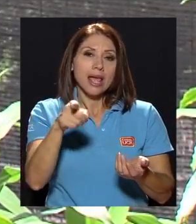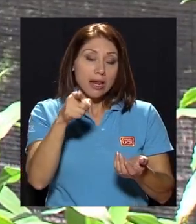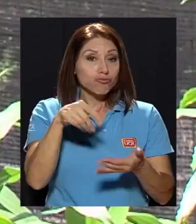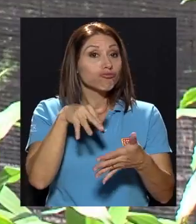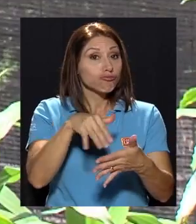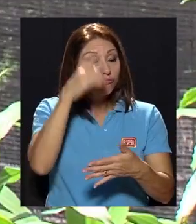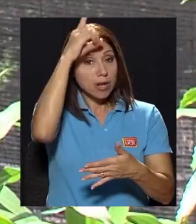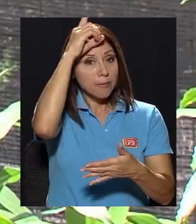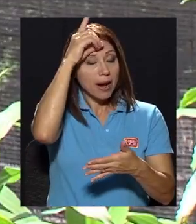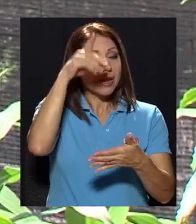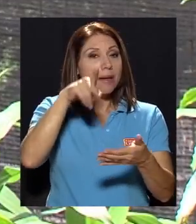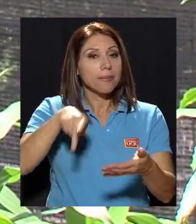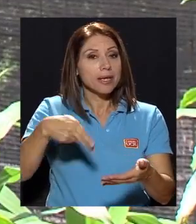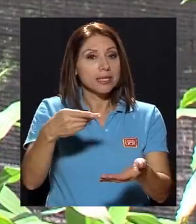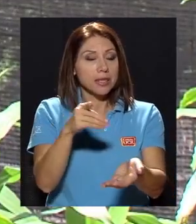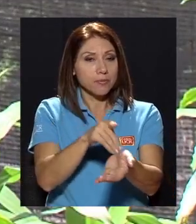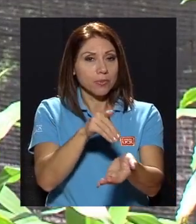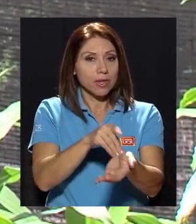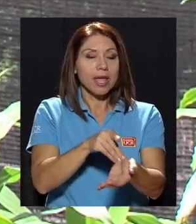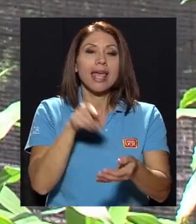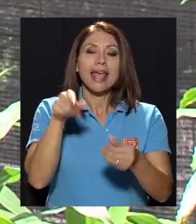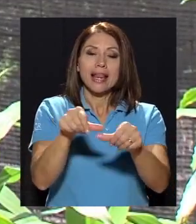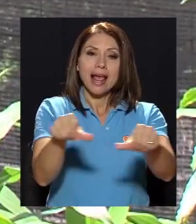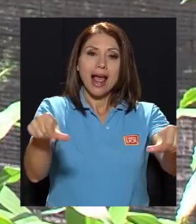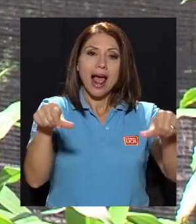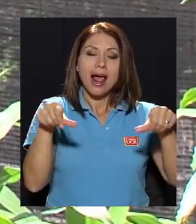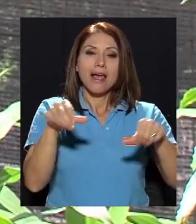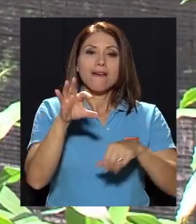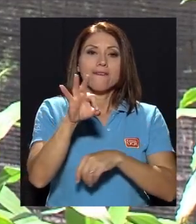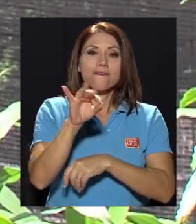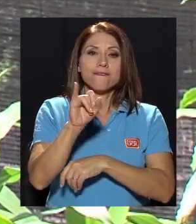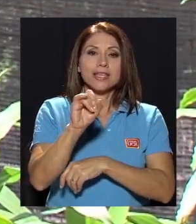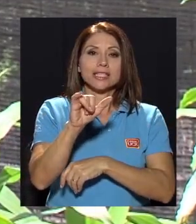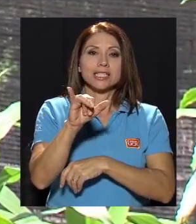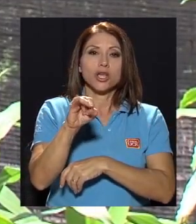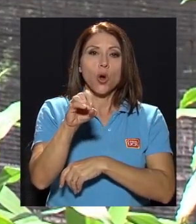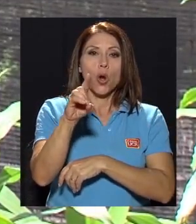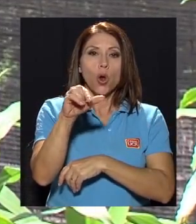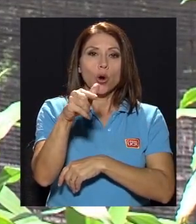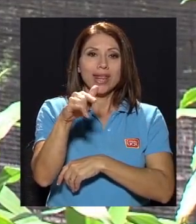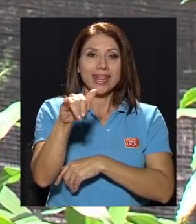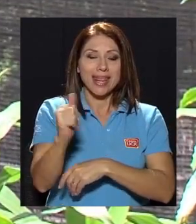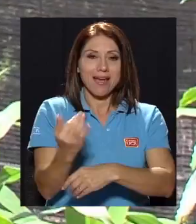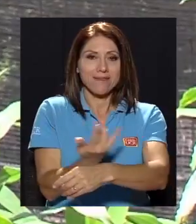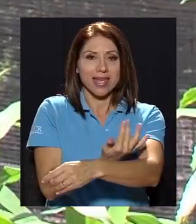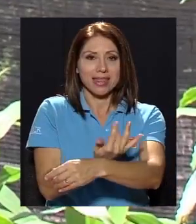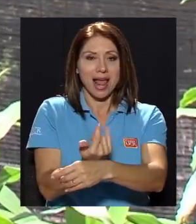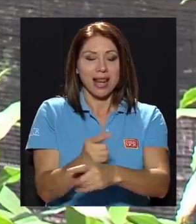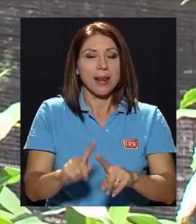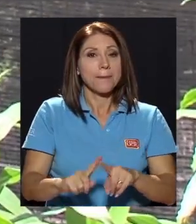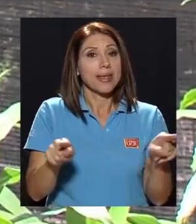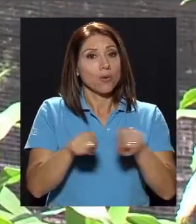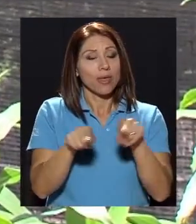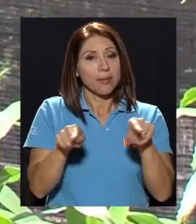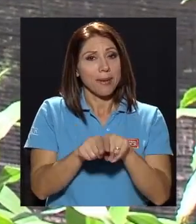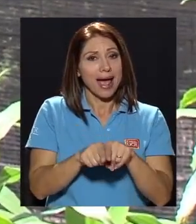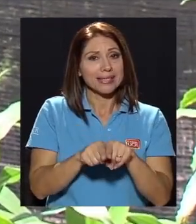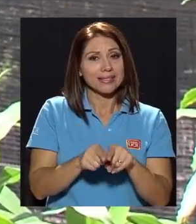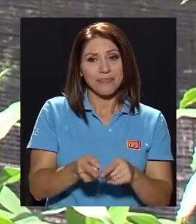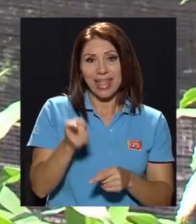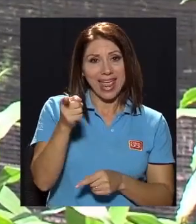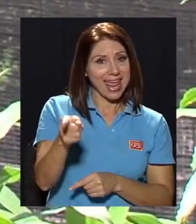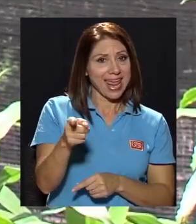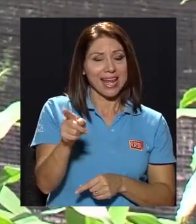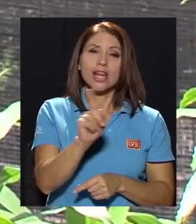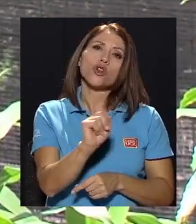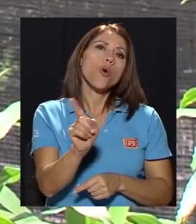muy trascendente para muchos aspectos de la agricultura, cual es la fisiología vegetal. Pero además de eso, él no se